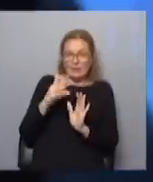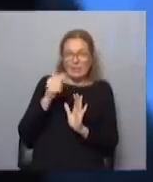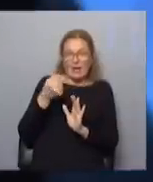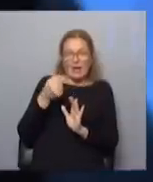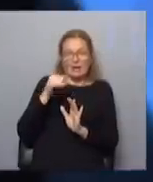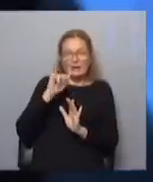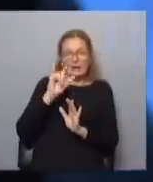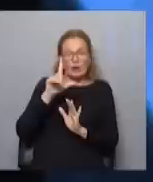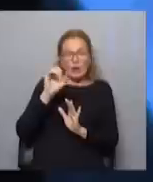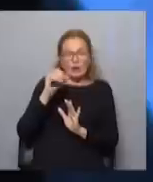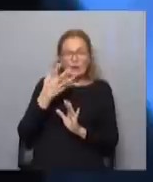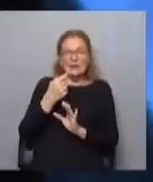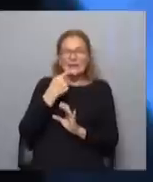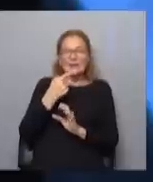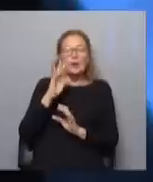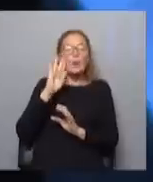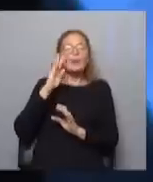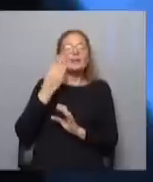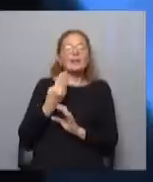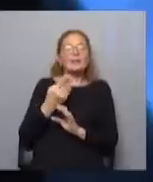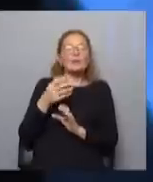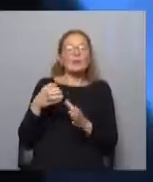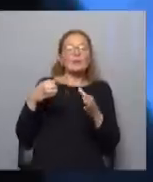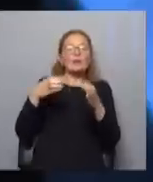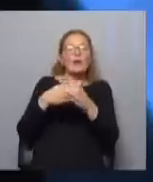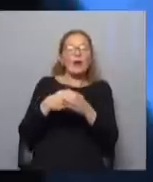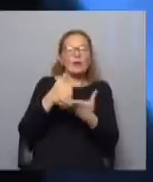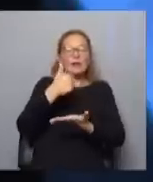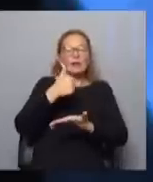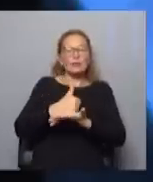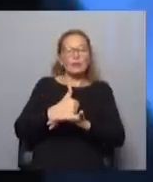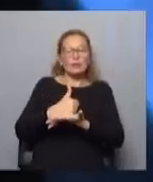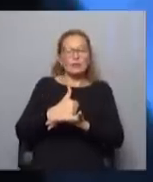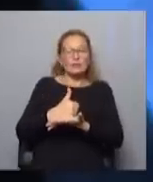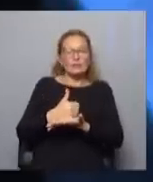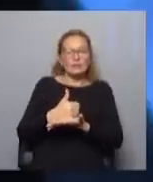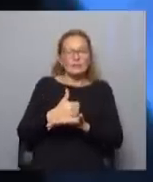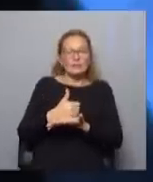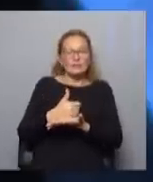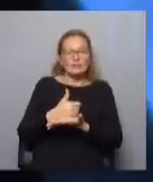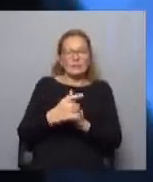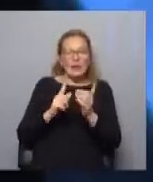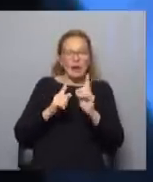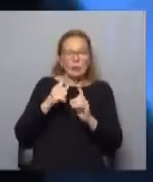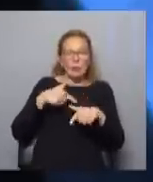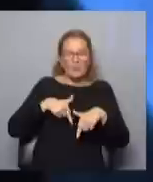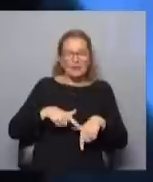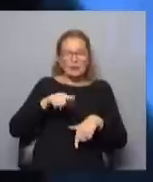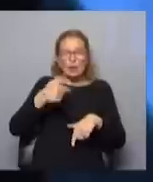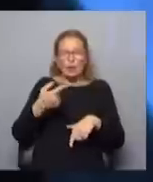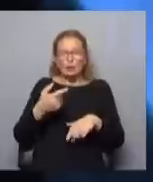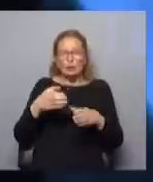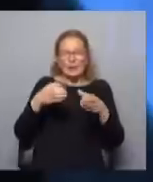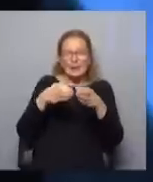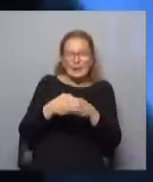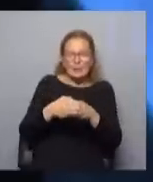lo que implicó lo que represento porque toda esa barra que estuvo y que y que algunos ministros otras parte del